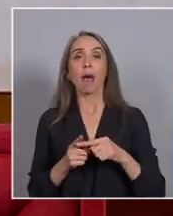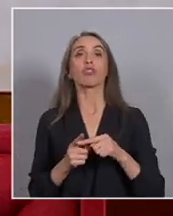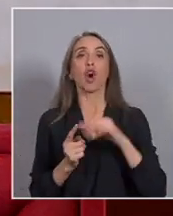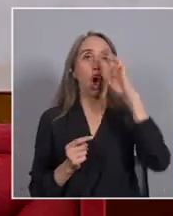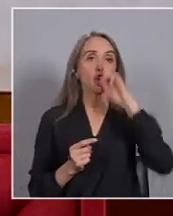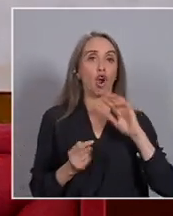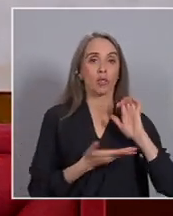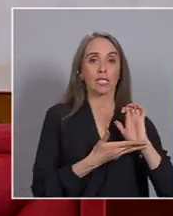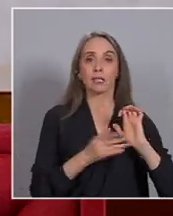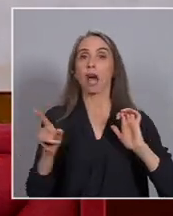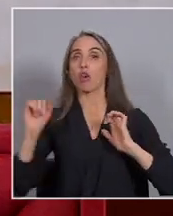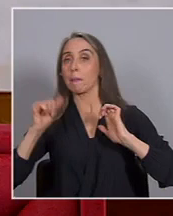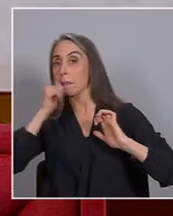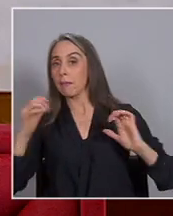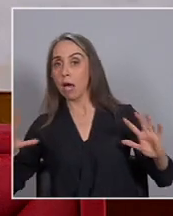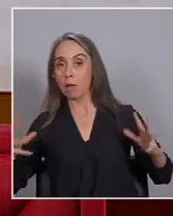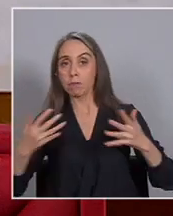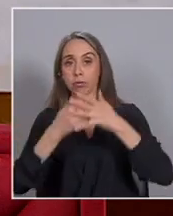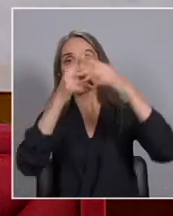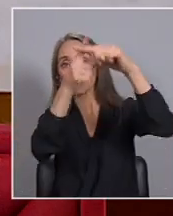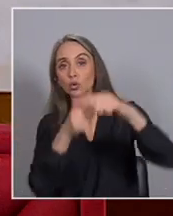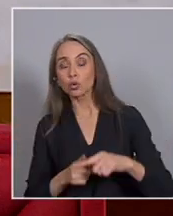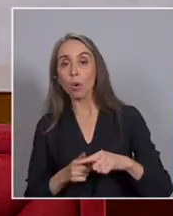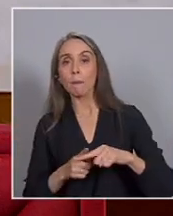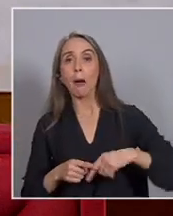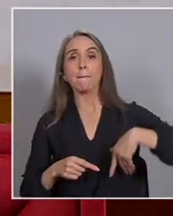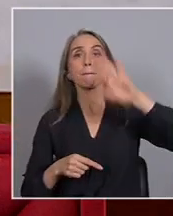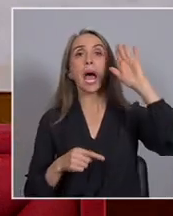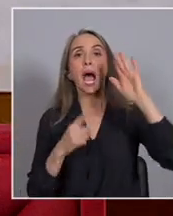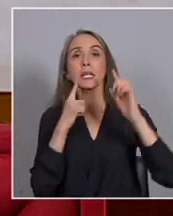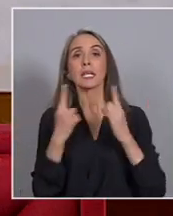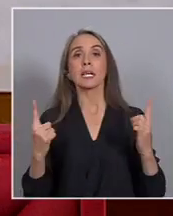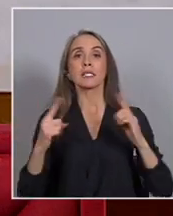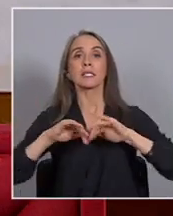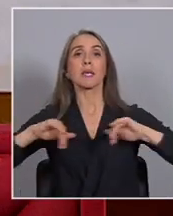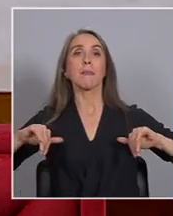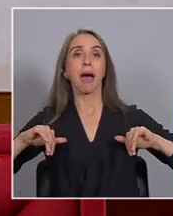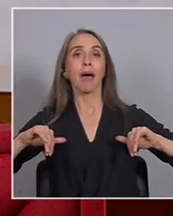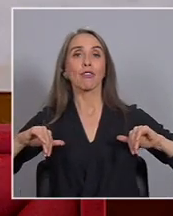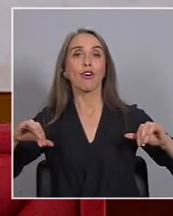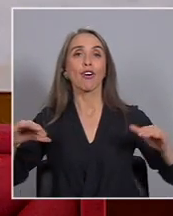es mucho más que lo que cada uno lograría por separado.